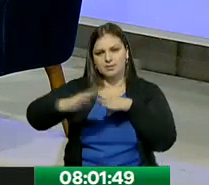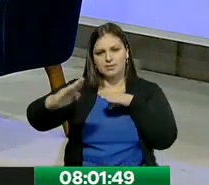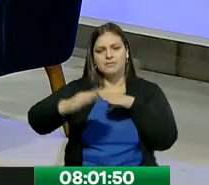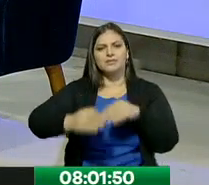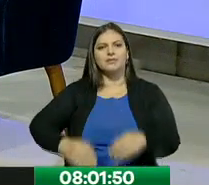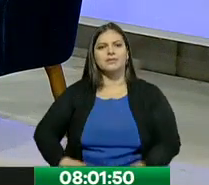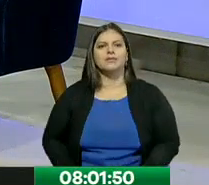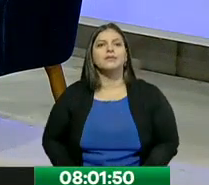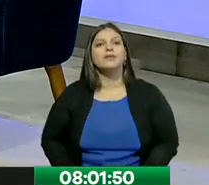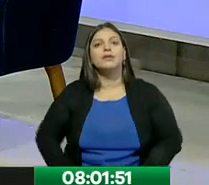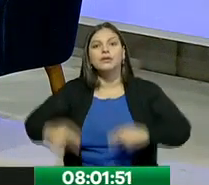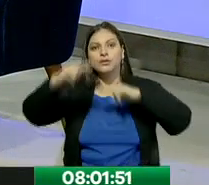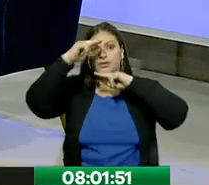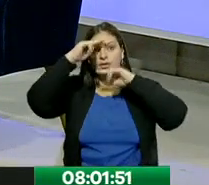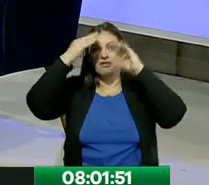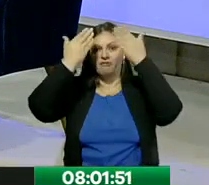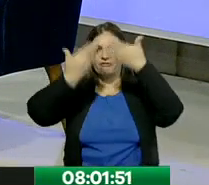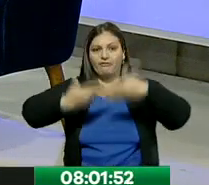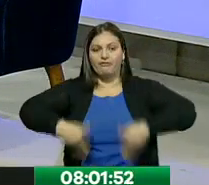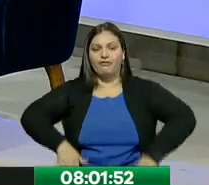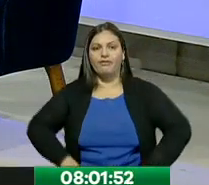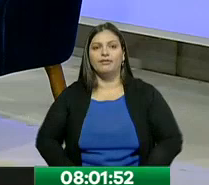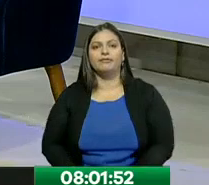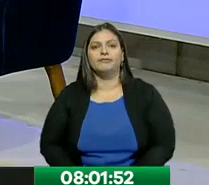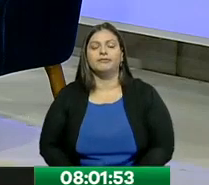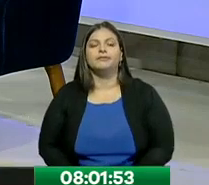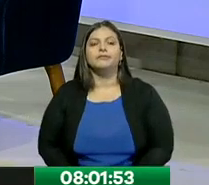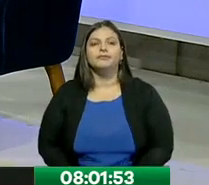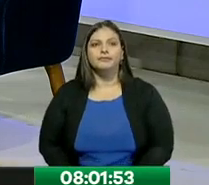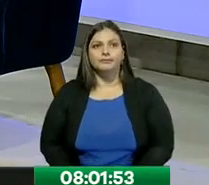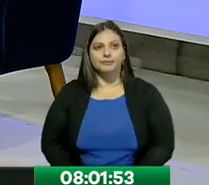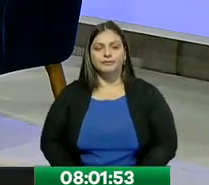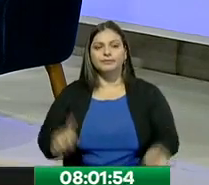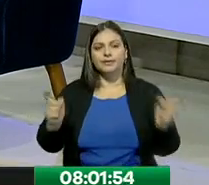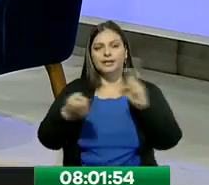emisión de la noticia, ¿no? Un gusto haberte acompañado y a ustedes, amigos televidentes, ya viene la noticia en la comunidad.